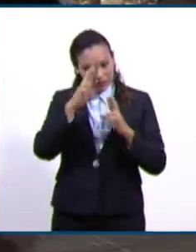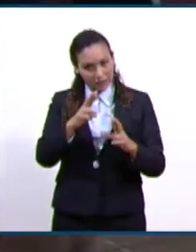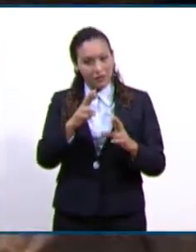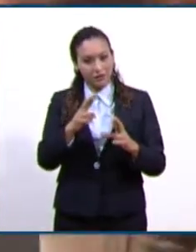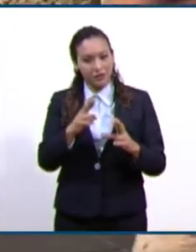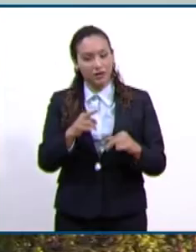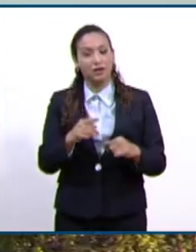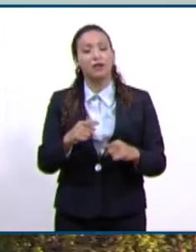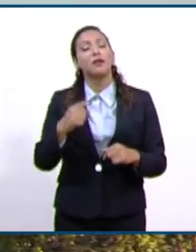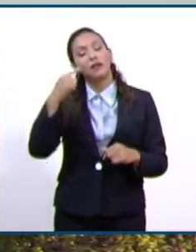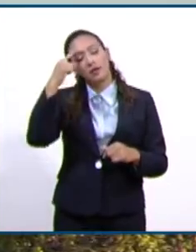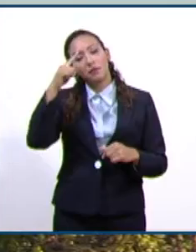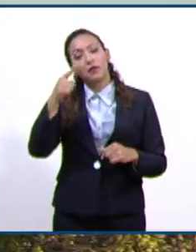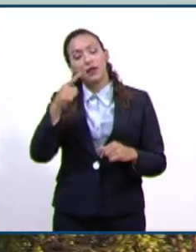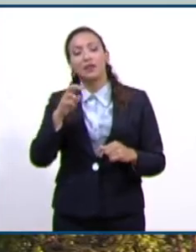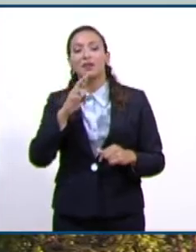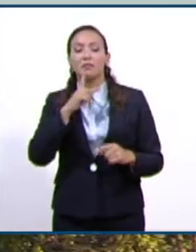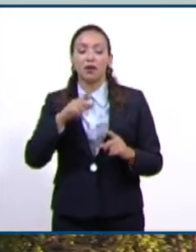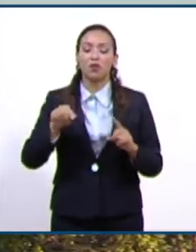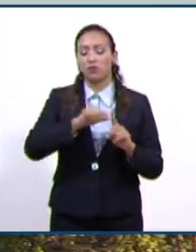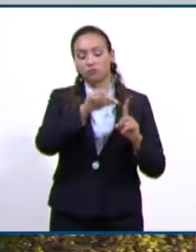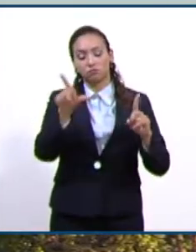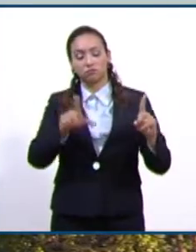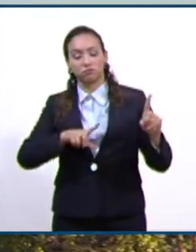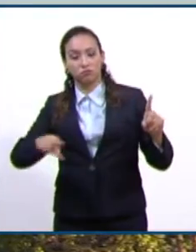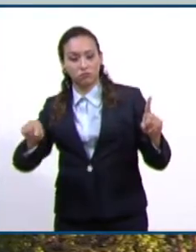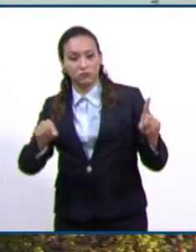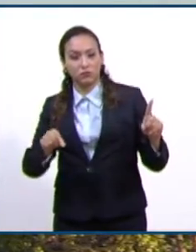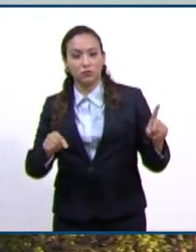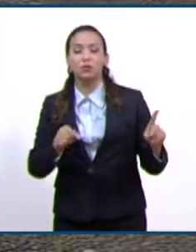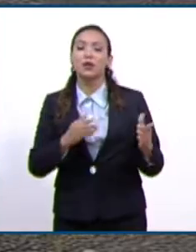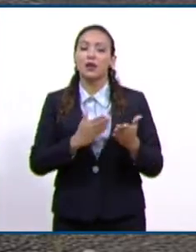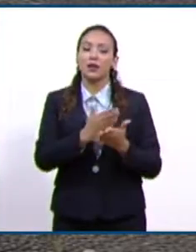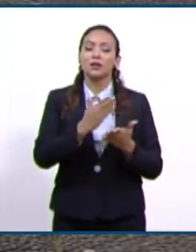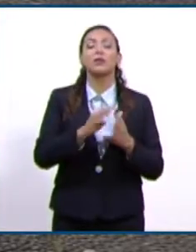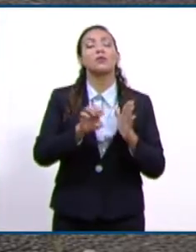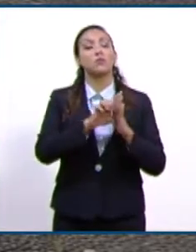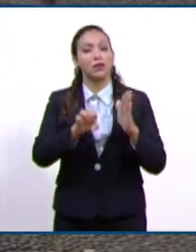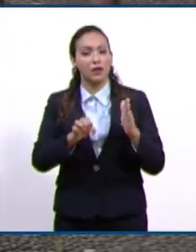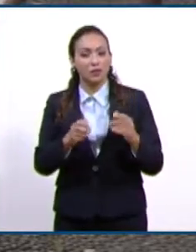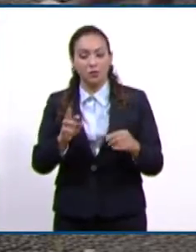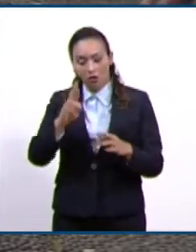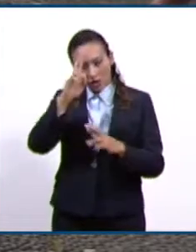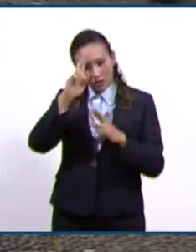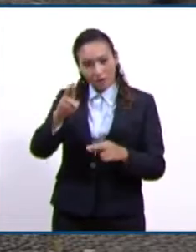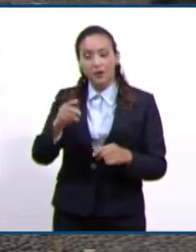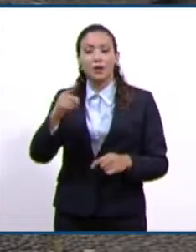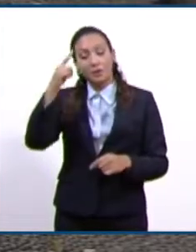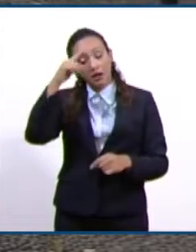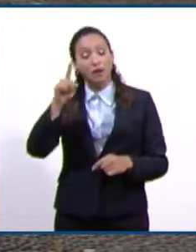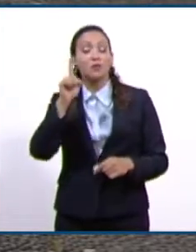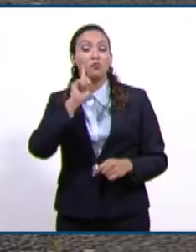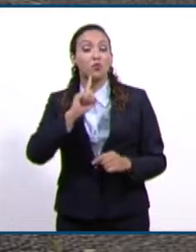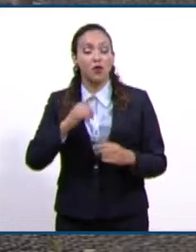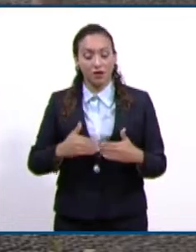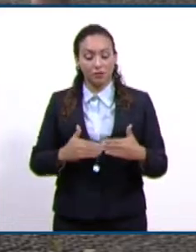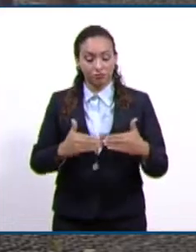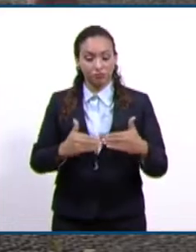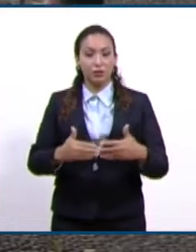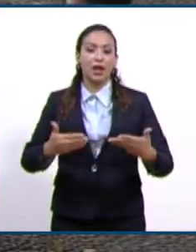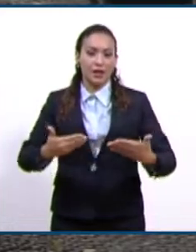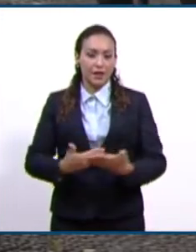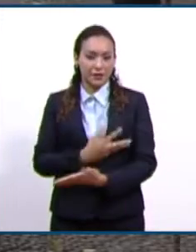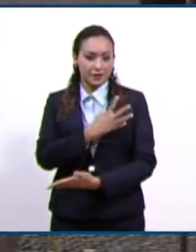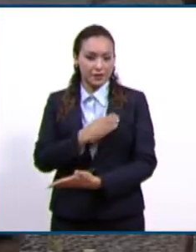técnicas que deben regir en el ámbito nacional en materia de procesos de reproducción asistida. Y el tercero, por afectar la libertad